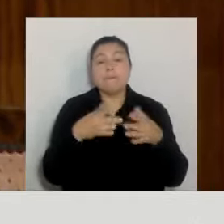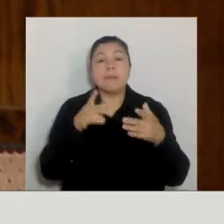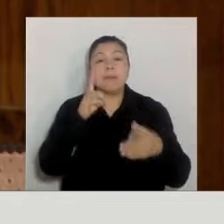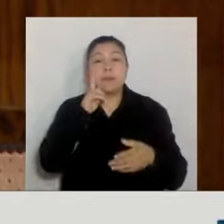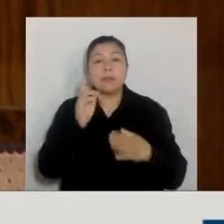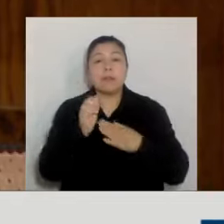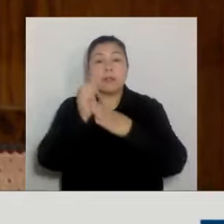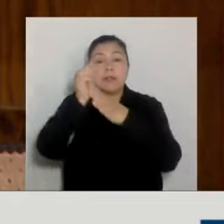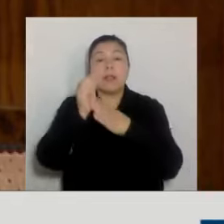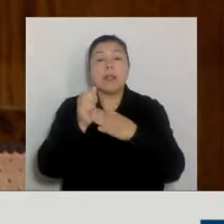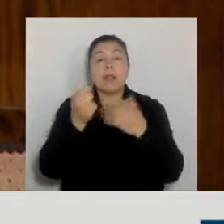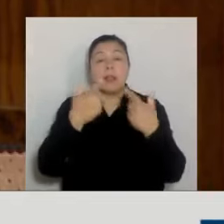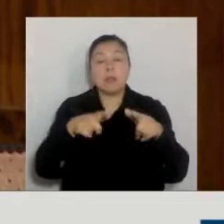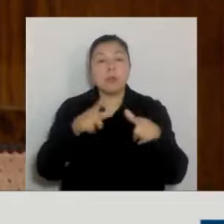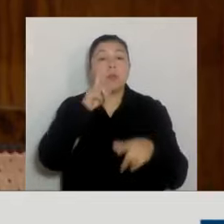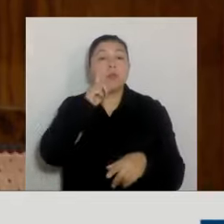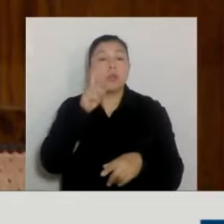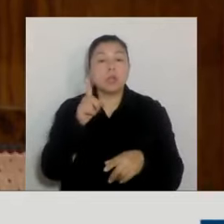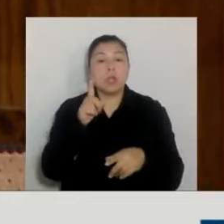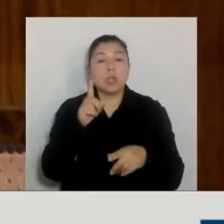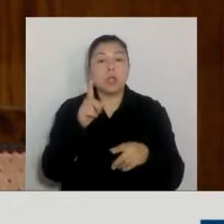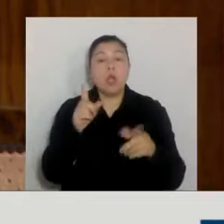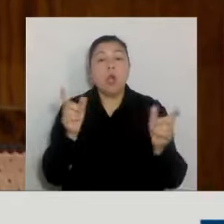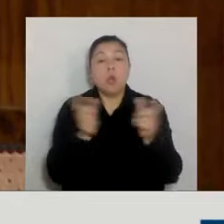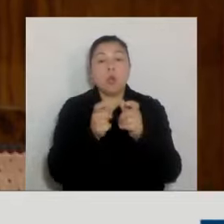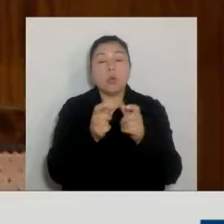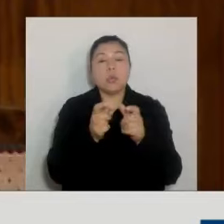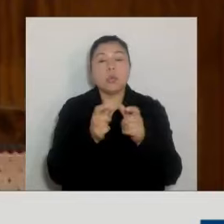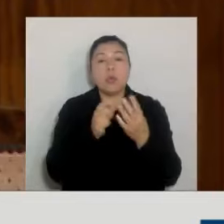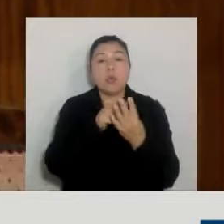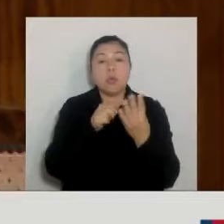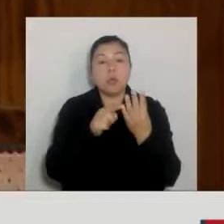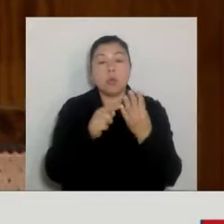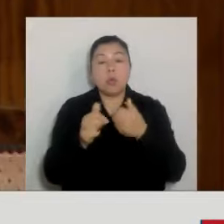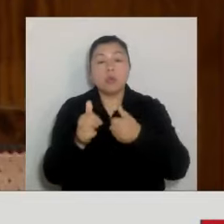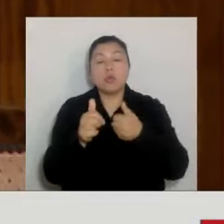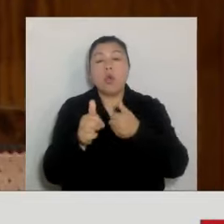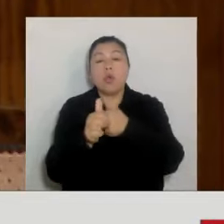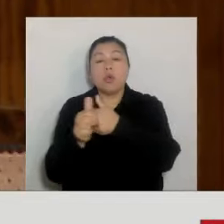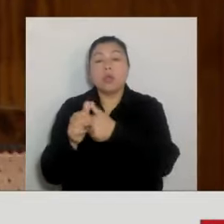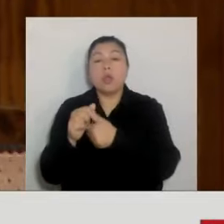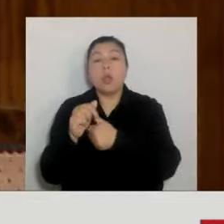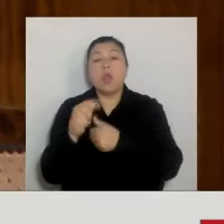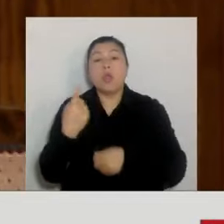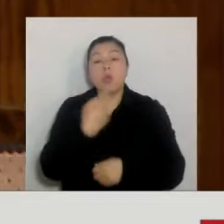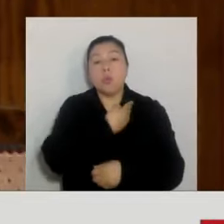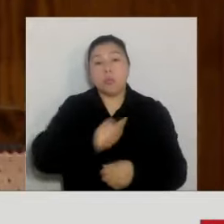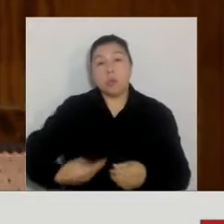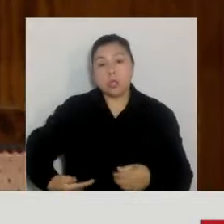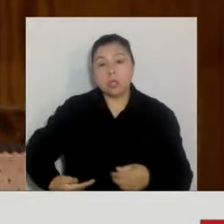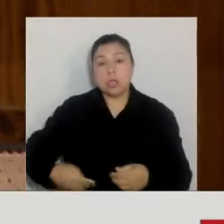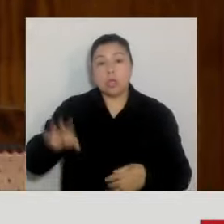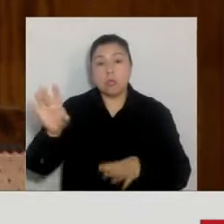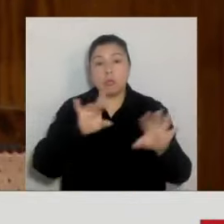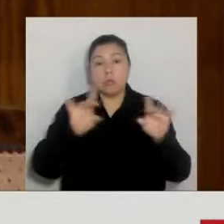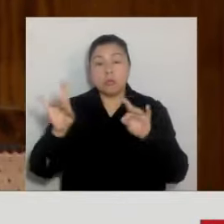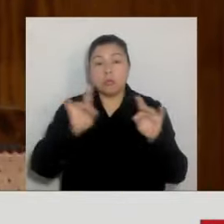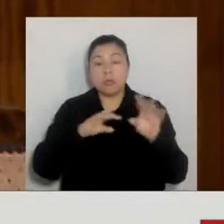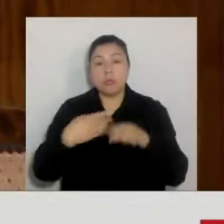agencia contará con un consejo integrado por cuatro consejeros y un presidente quienes serán designados por el presidente de la